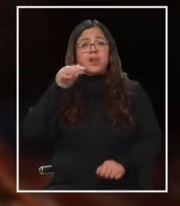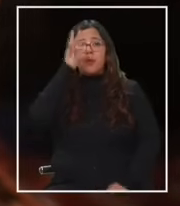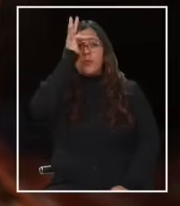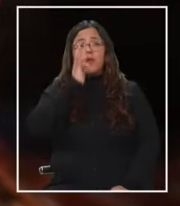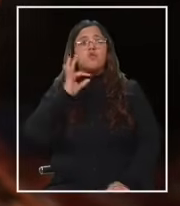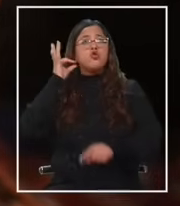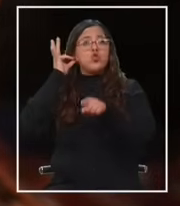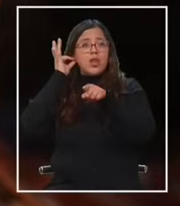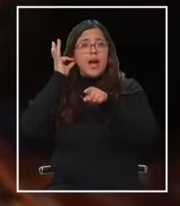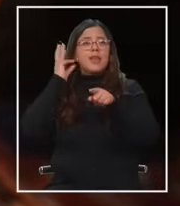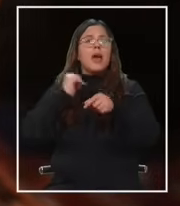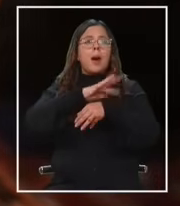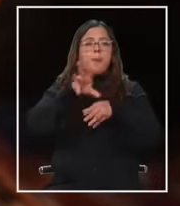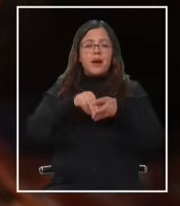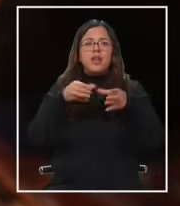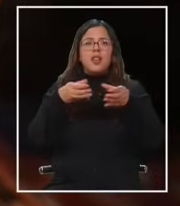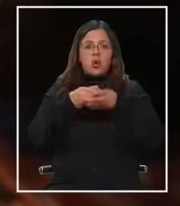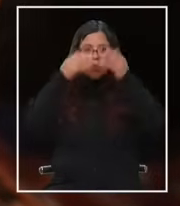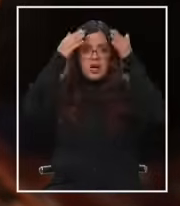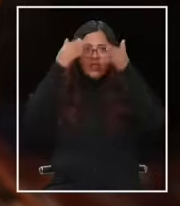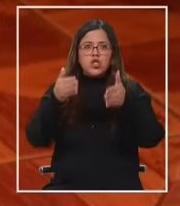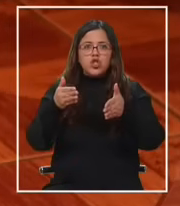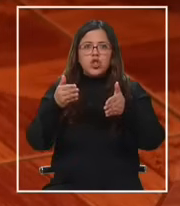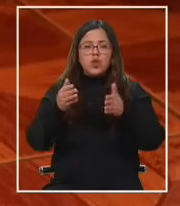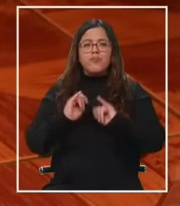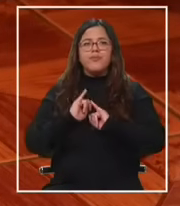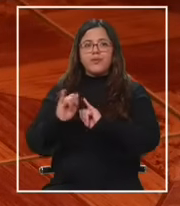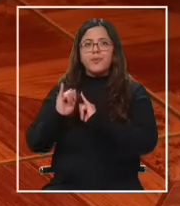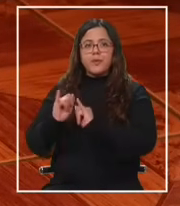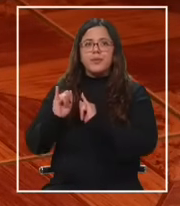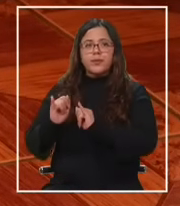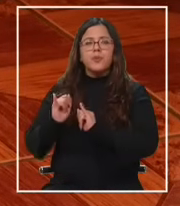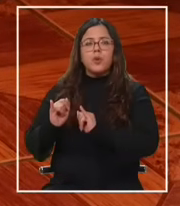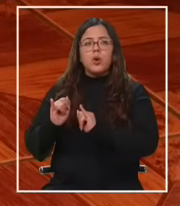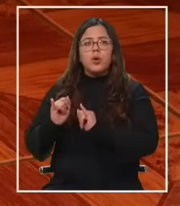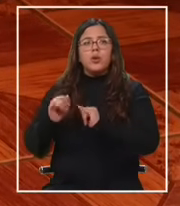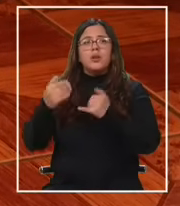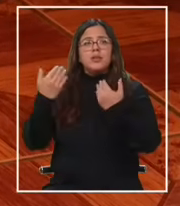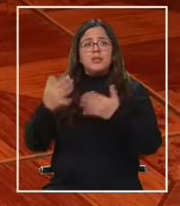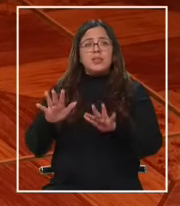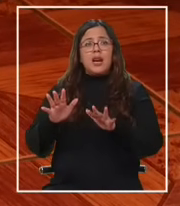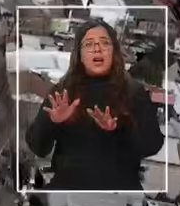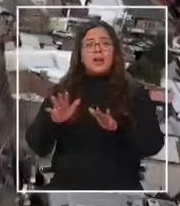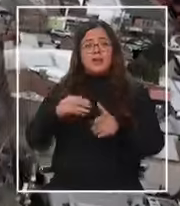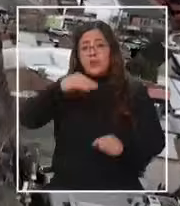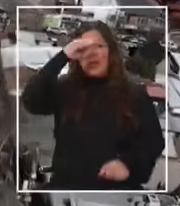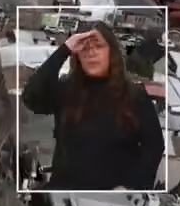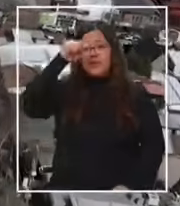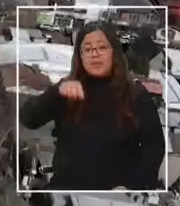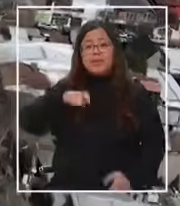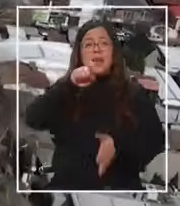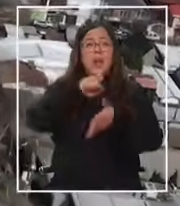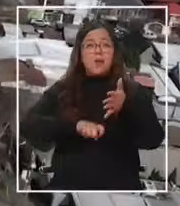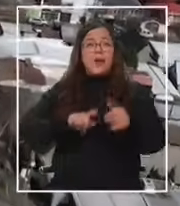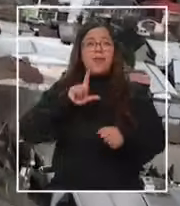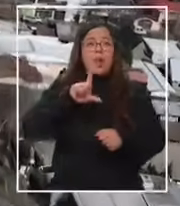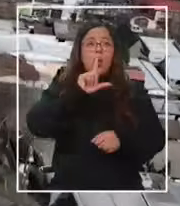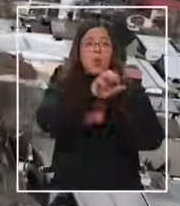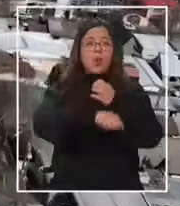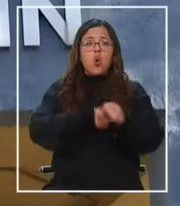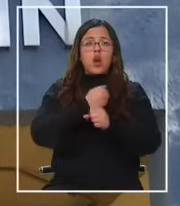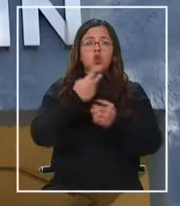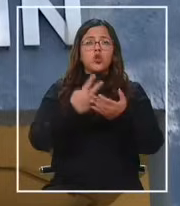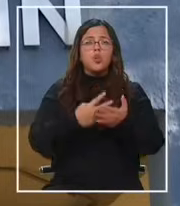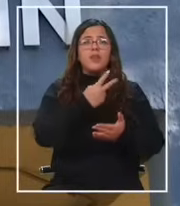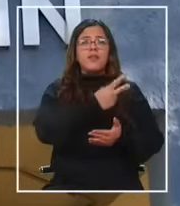funcionaria es del equipo que la atiende y nos entrega detalles. Después de haber vivido todo esto, recién en julio de 2023,